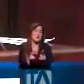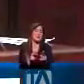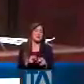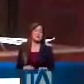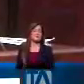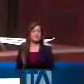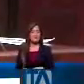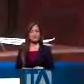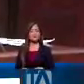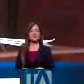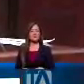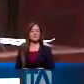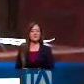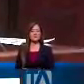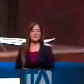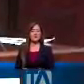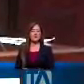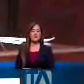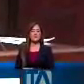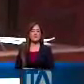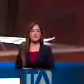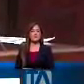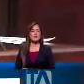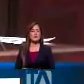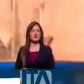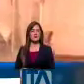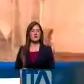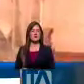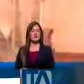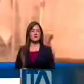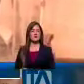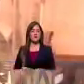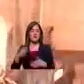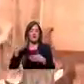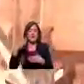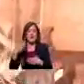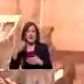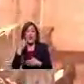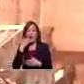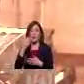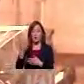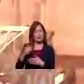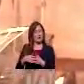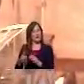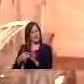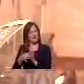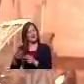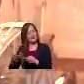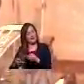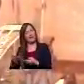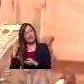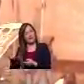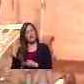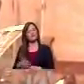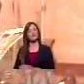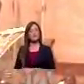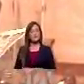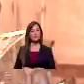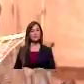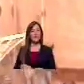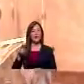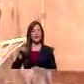legislativa. La misma política del acomodo. Lo que se anunció es que la UAFE debería investigar al interpelante